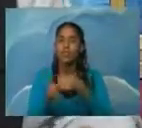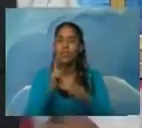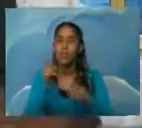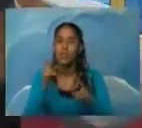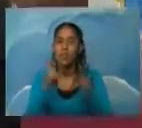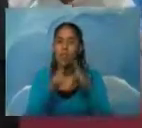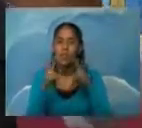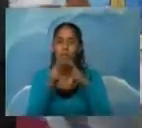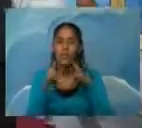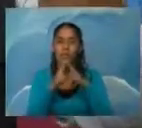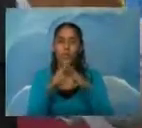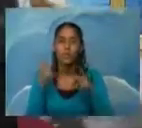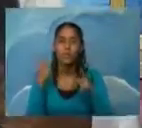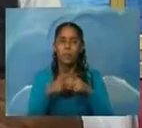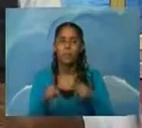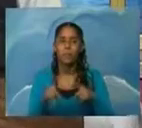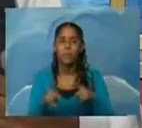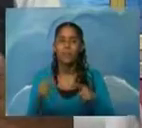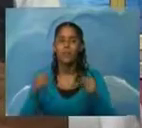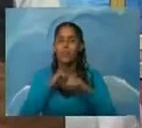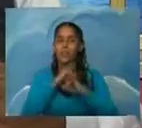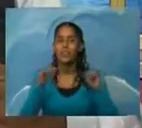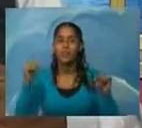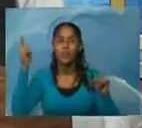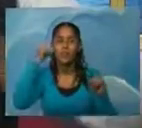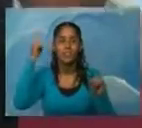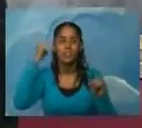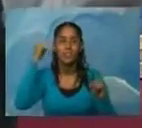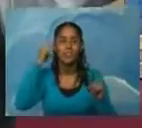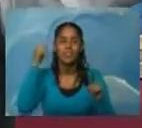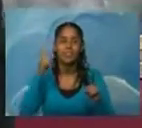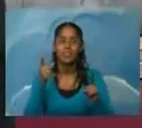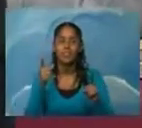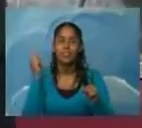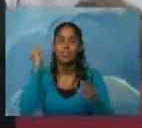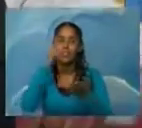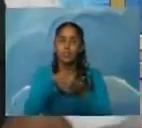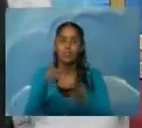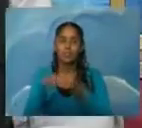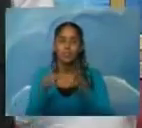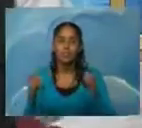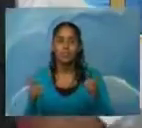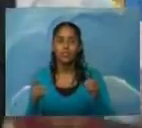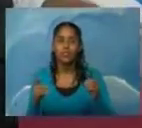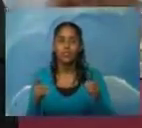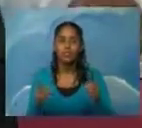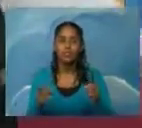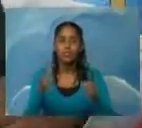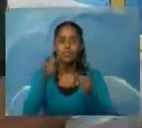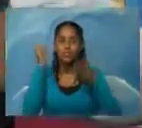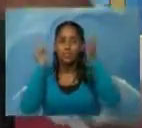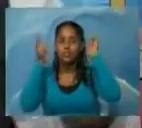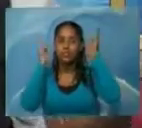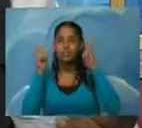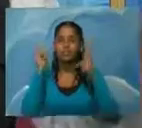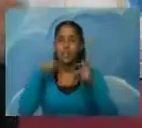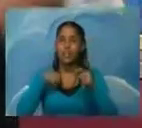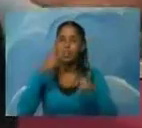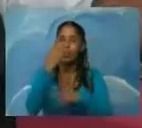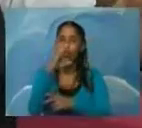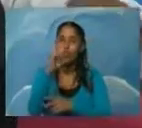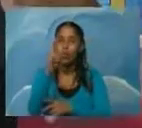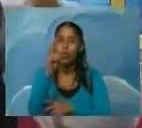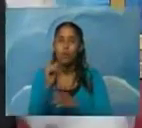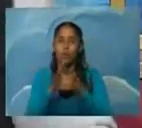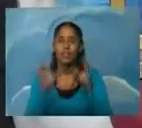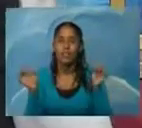conozco, pero aún cuando no ya uno pela. Sabe... Cuando ya uno, sí, porque yo fui a Cuba y allá comen mucho el burro. Pero entonces cuando uno sabe, ya uno,